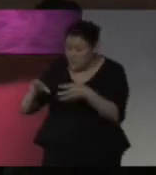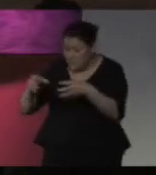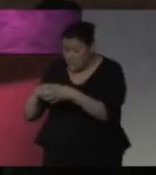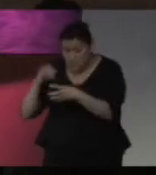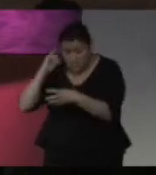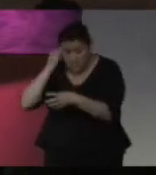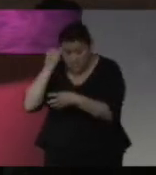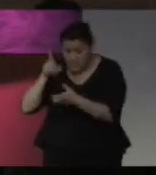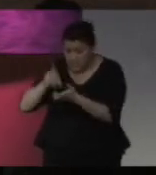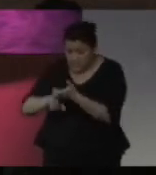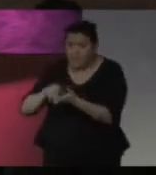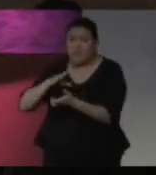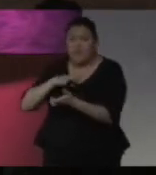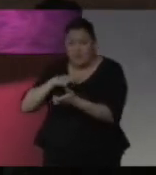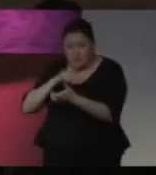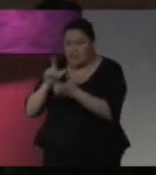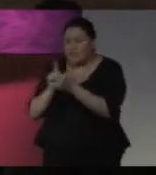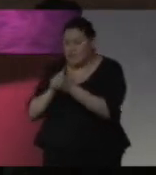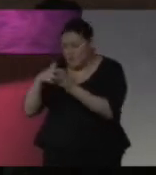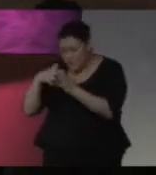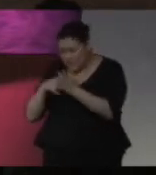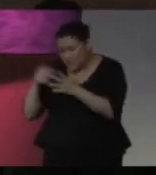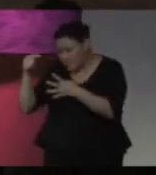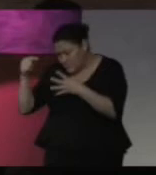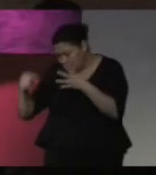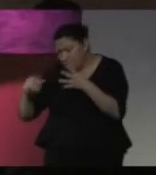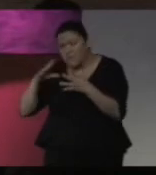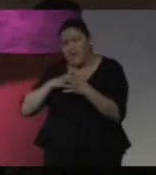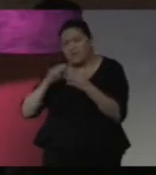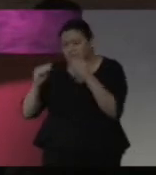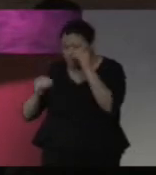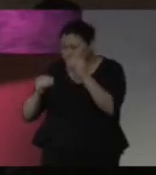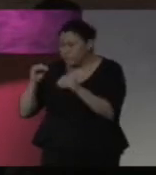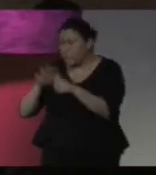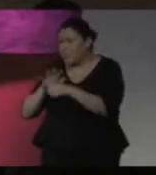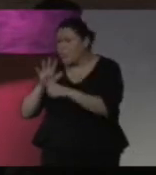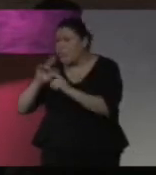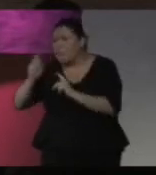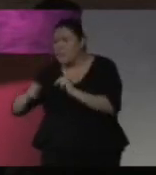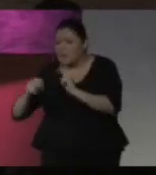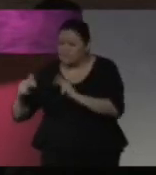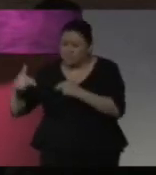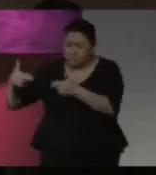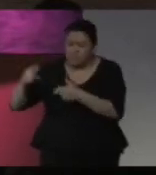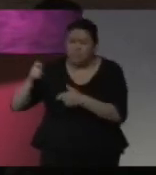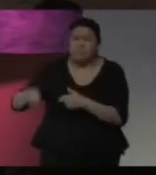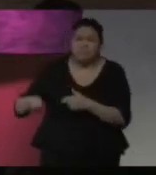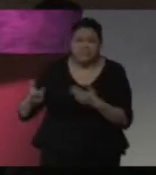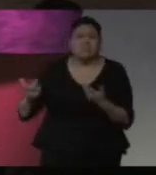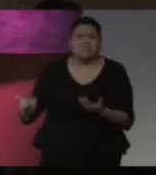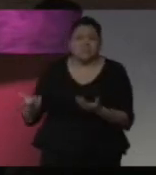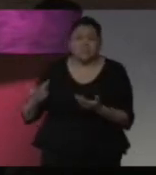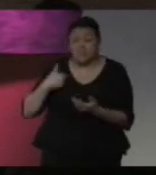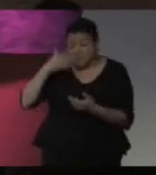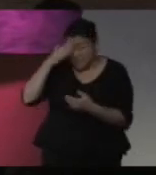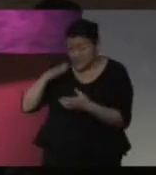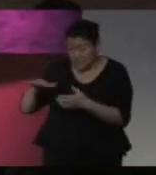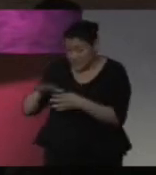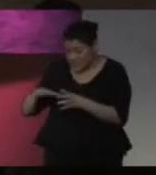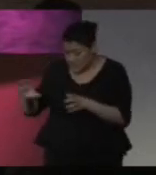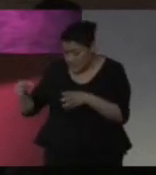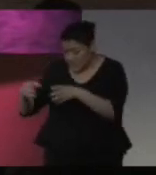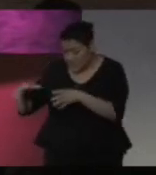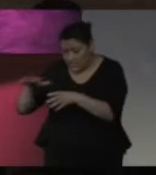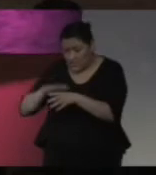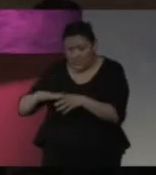una complejidad, hay una serie de debates exegéticos sobre lo que va a significar, digamos, uso el término exegético, aunque en las comunidades no se usa ese